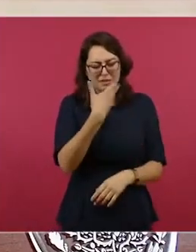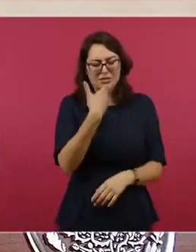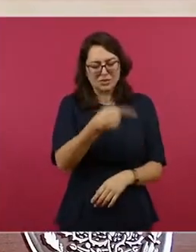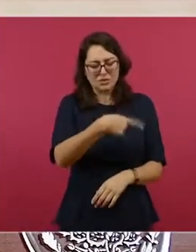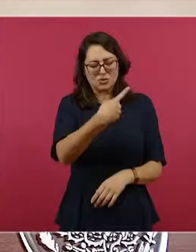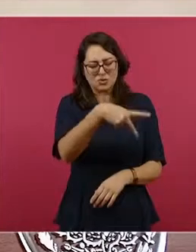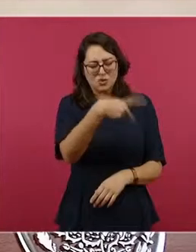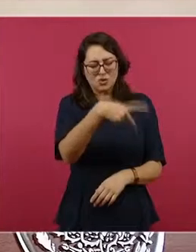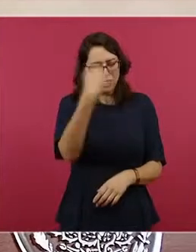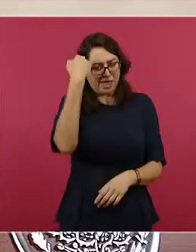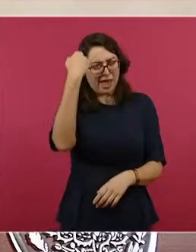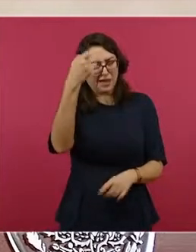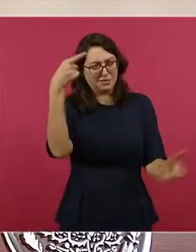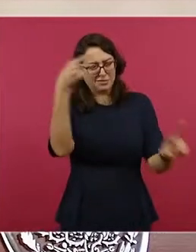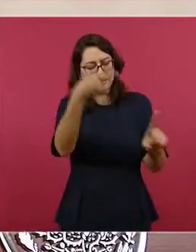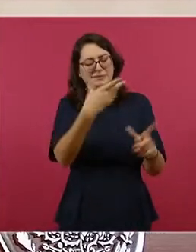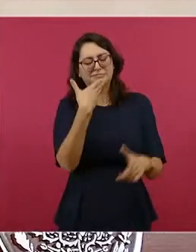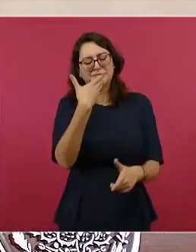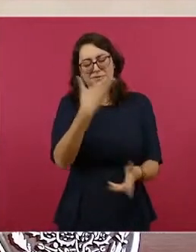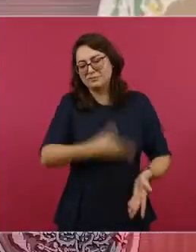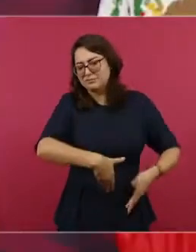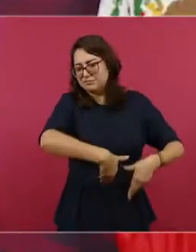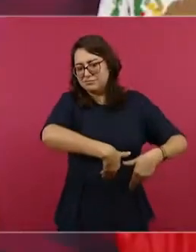ahí la llevas.